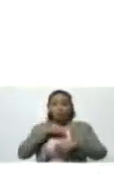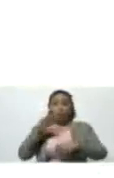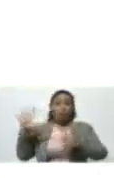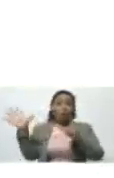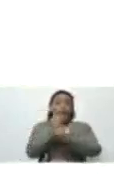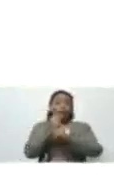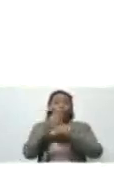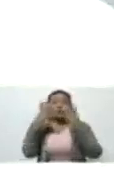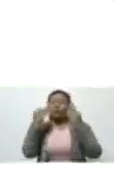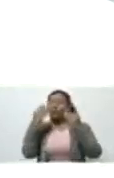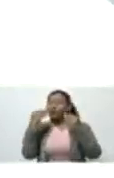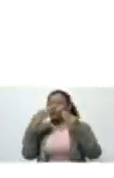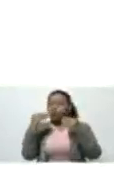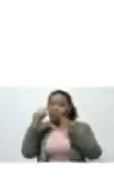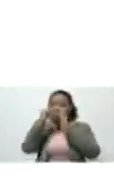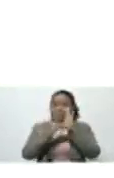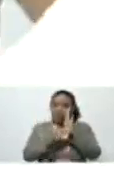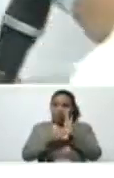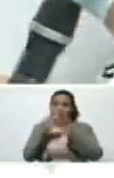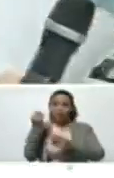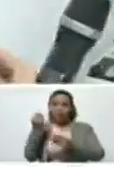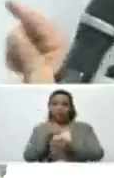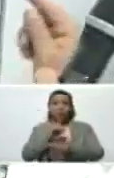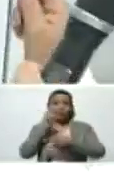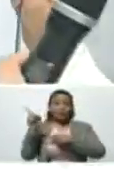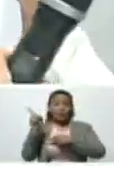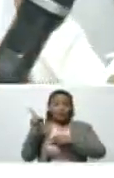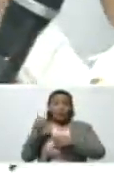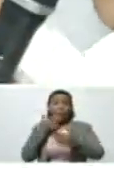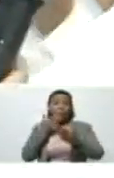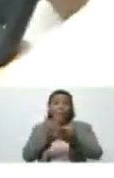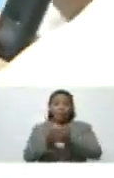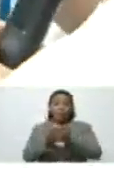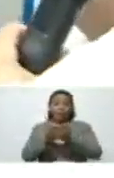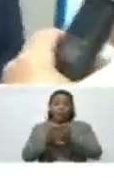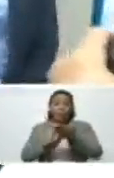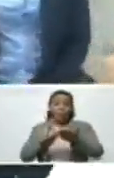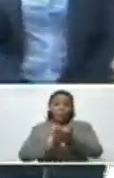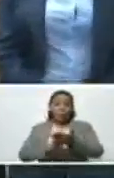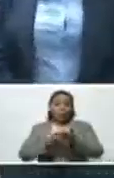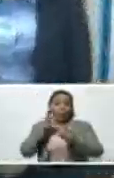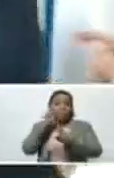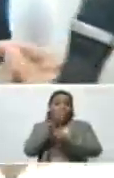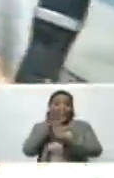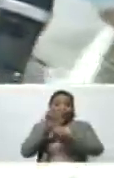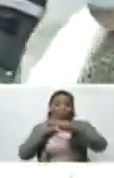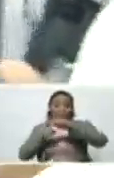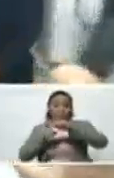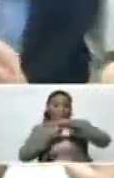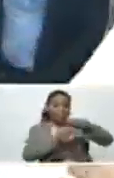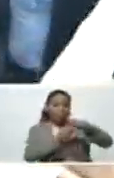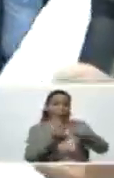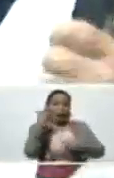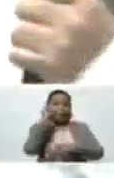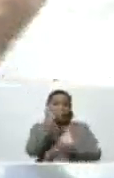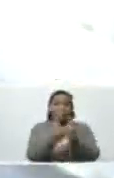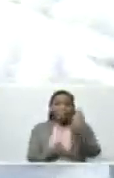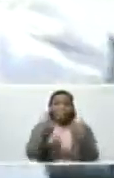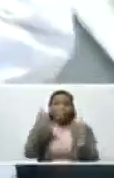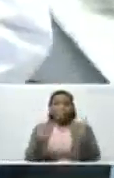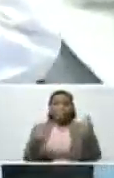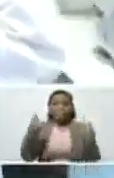en muchísimo menos dinero. Y ese equipo permite ubicar células que tengan unos pacientes, y ese